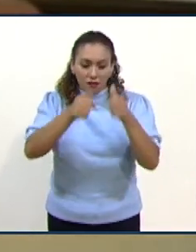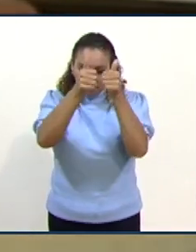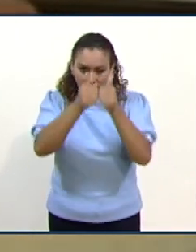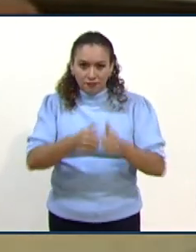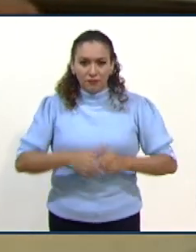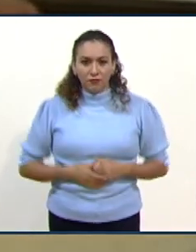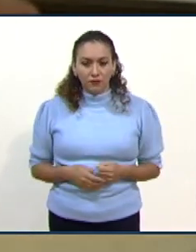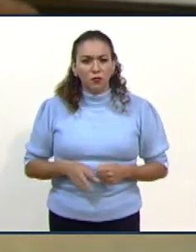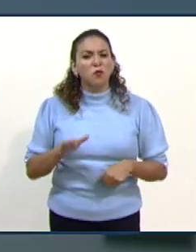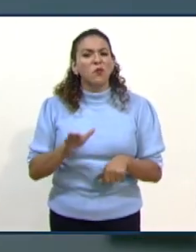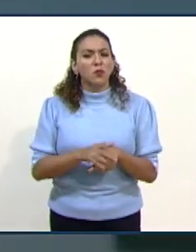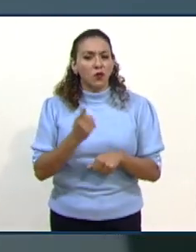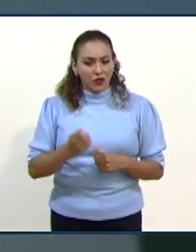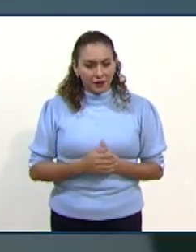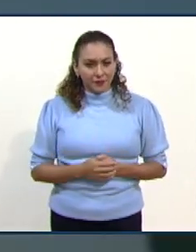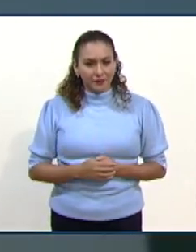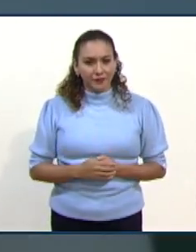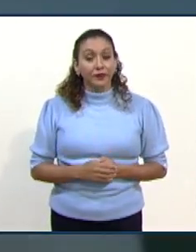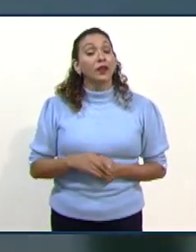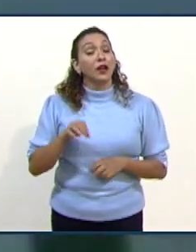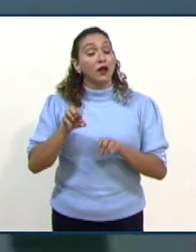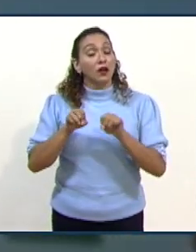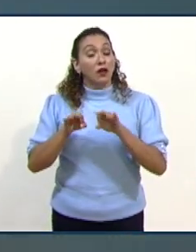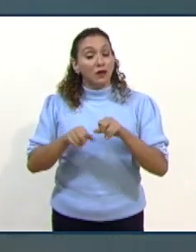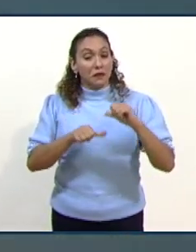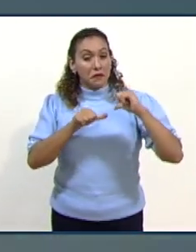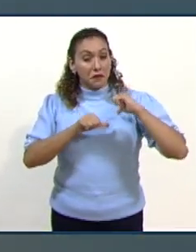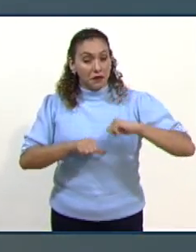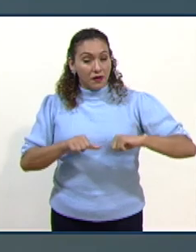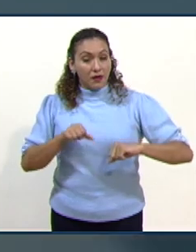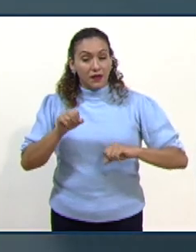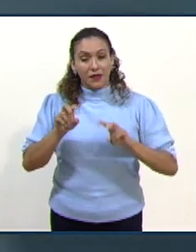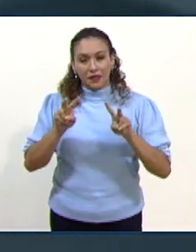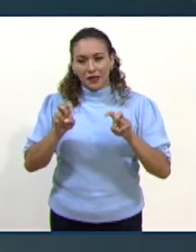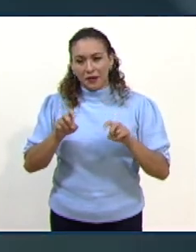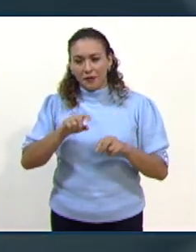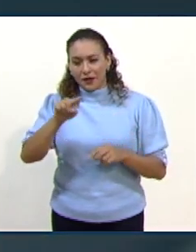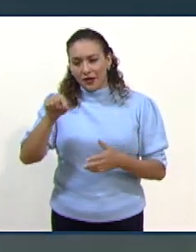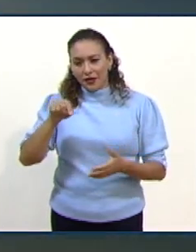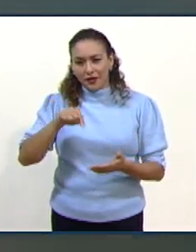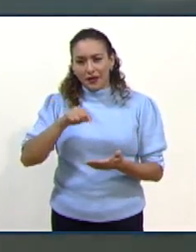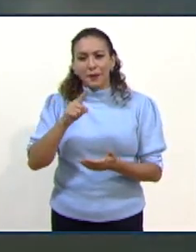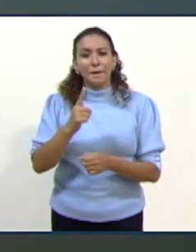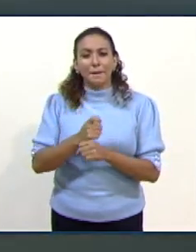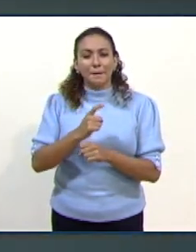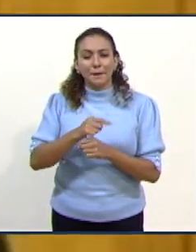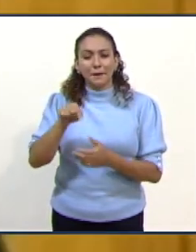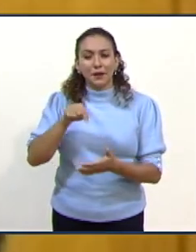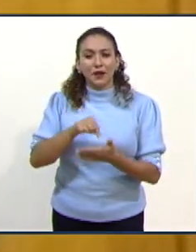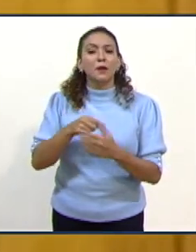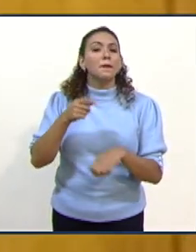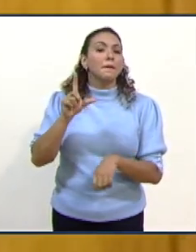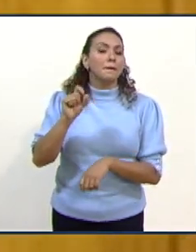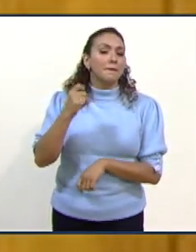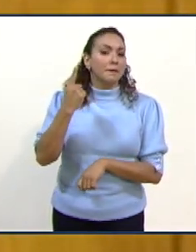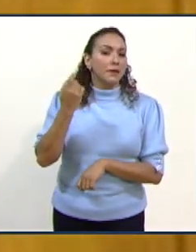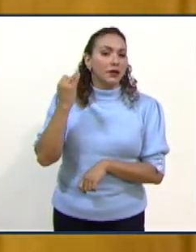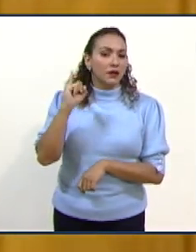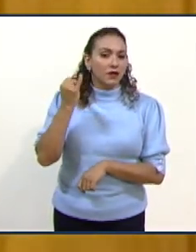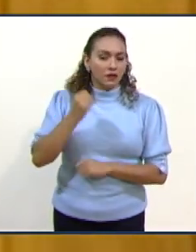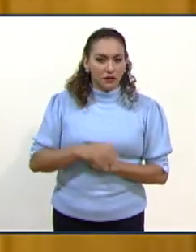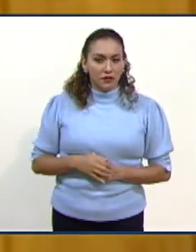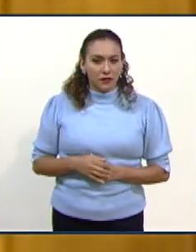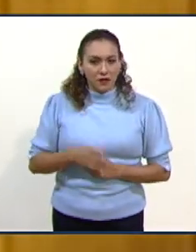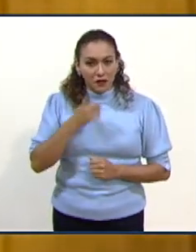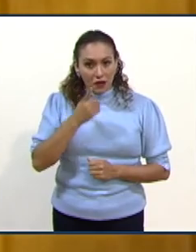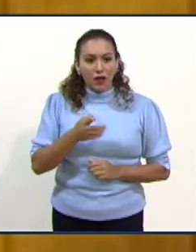en cumplimiento a la resolución del primer Tribunal Colegiado de Apelación del Primer Circuito del pasado 21 de junio, que ordenó el